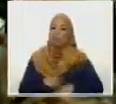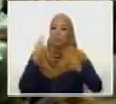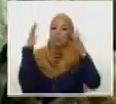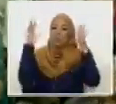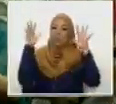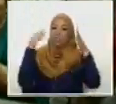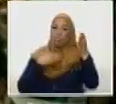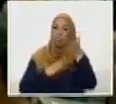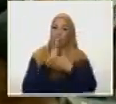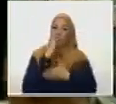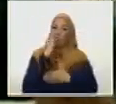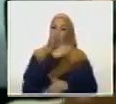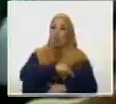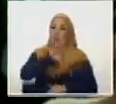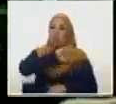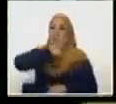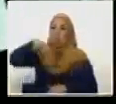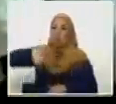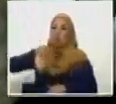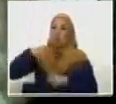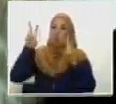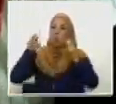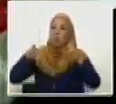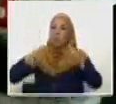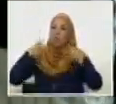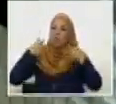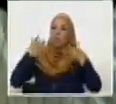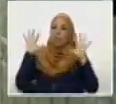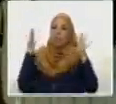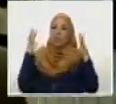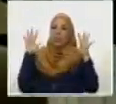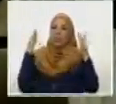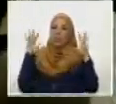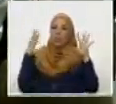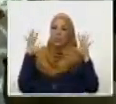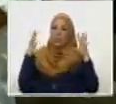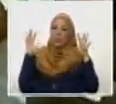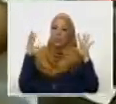¡Para seguir construyendo nuevas victorias, camarada!